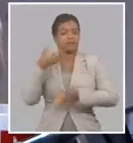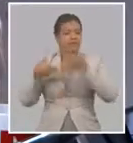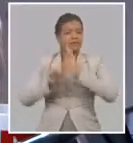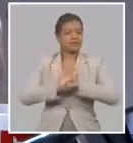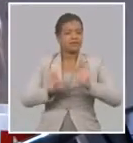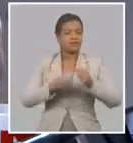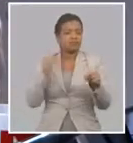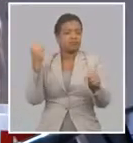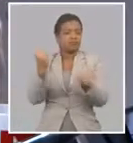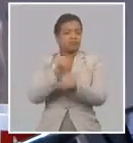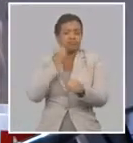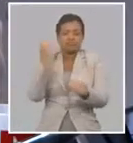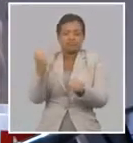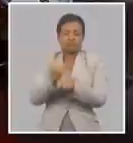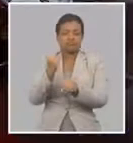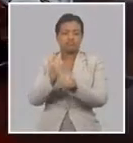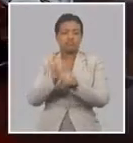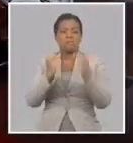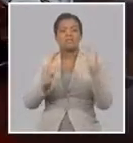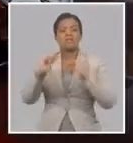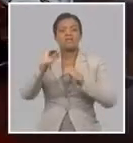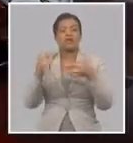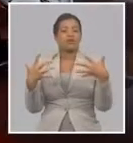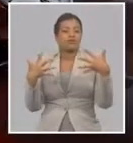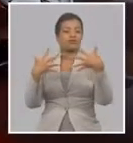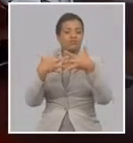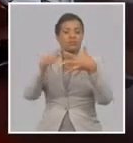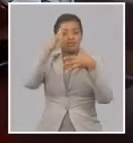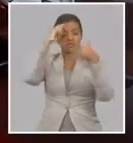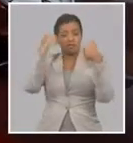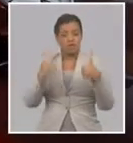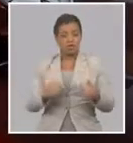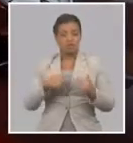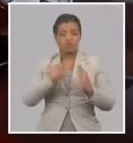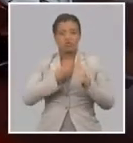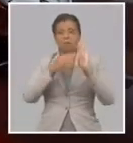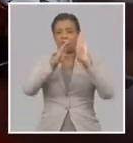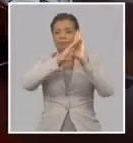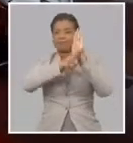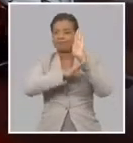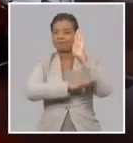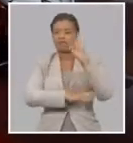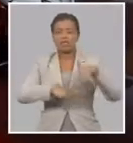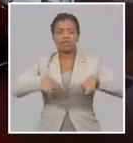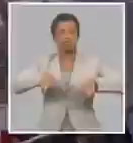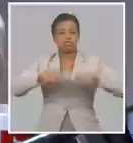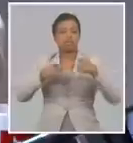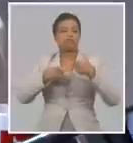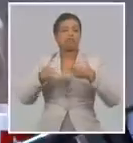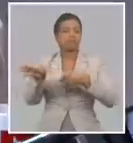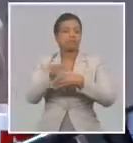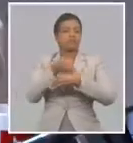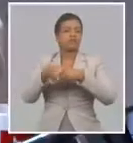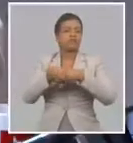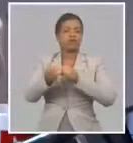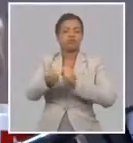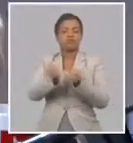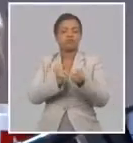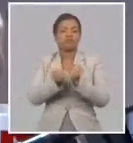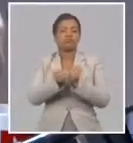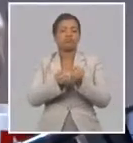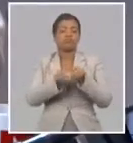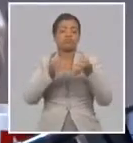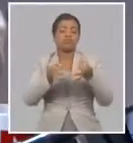conjuntamente con el ministerio de salud pública en la implementación de todas las medidas de control sanitario que han mentido garantizar la